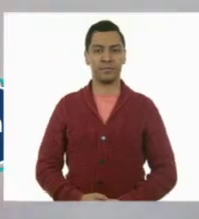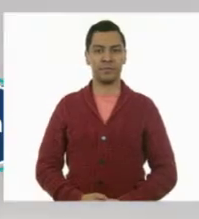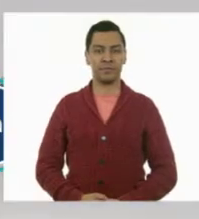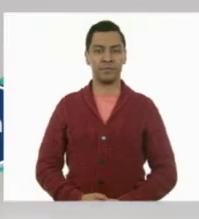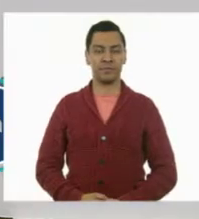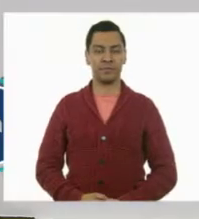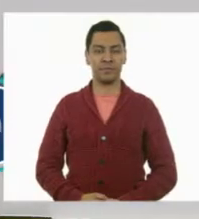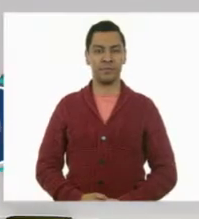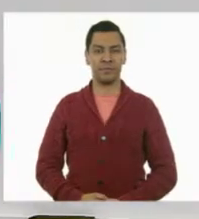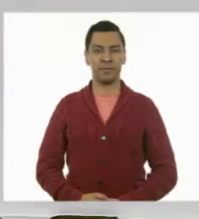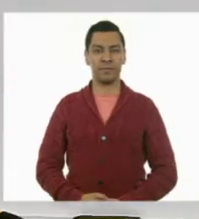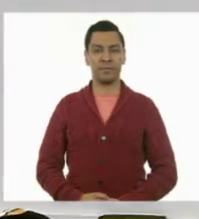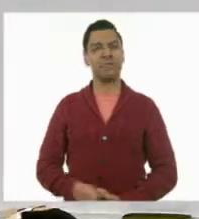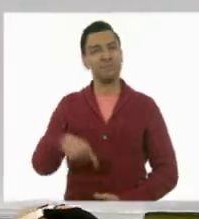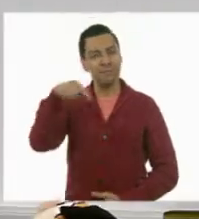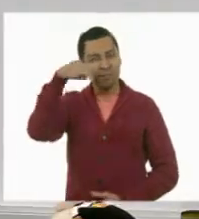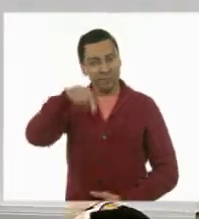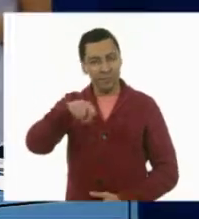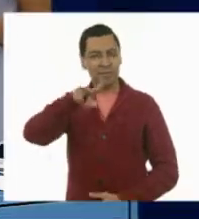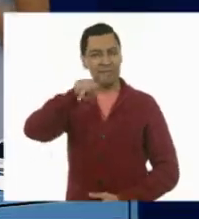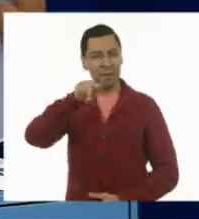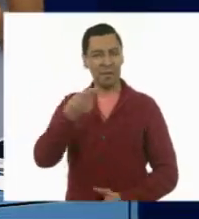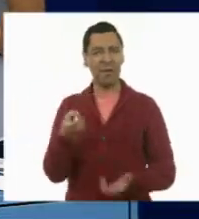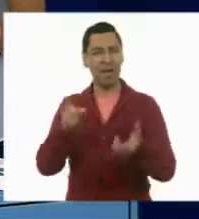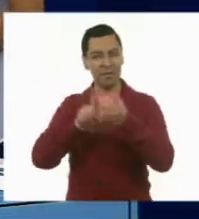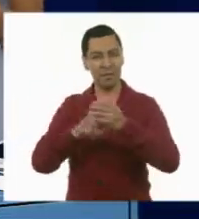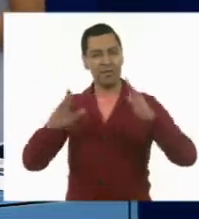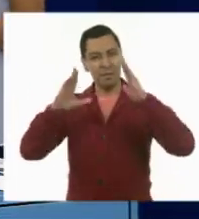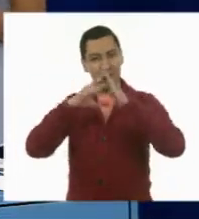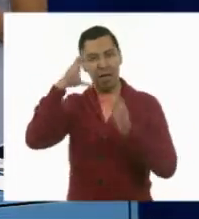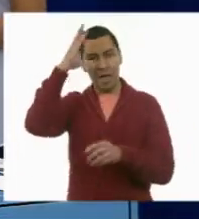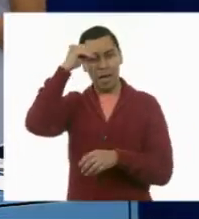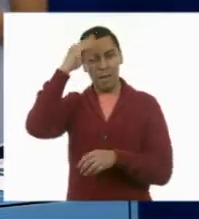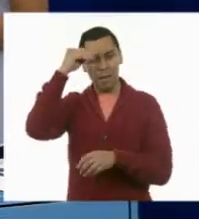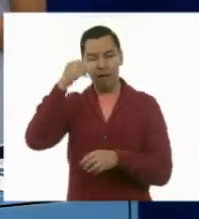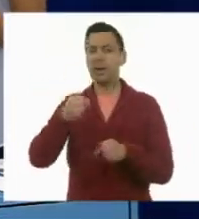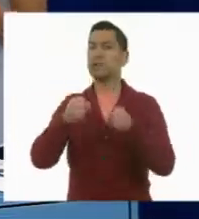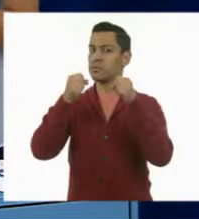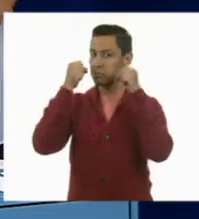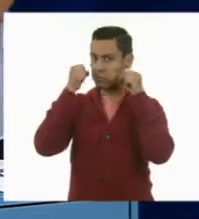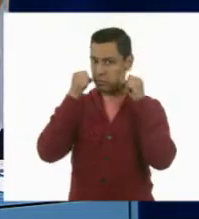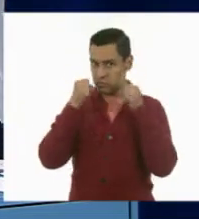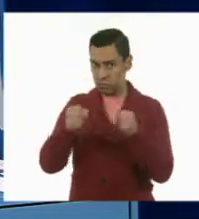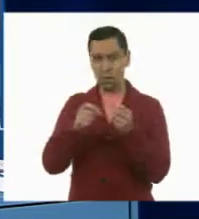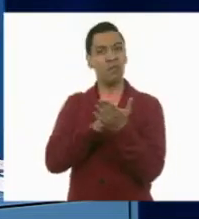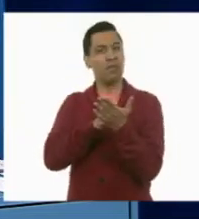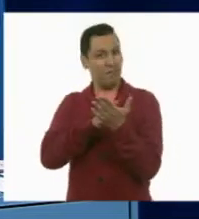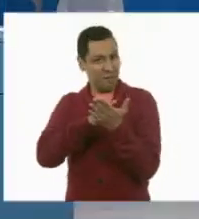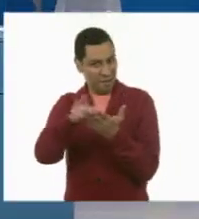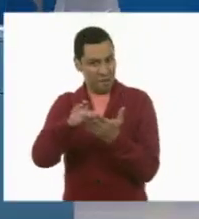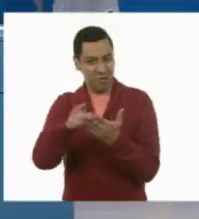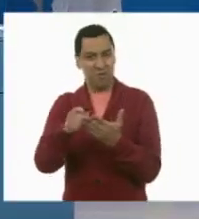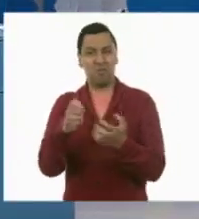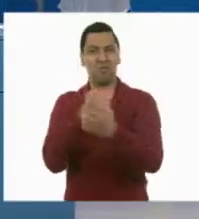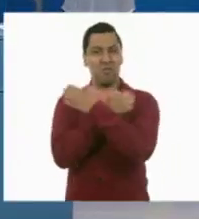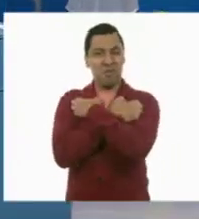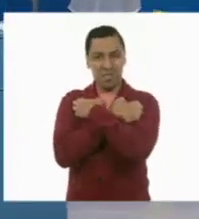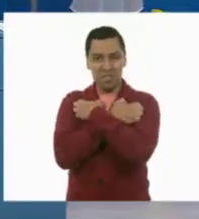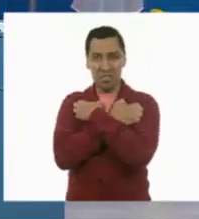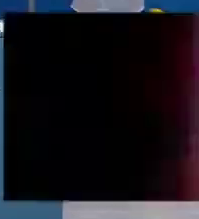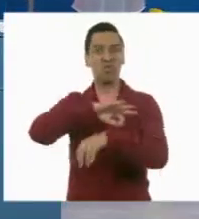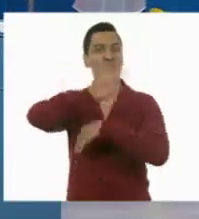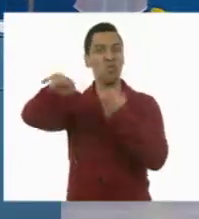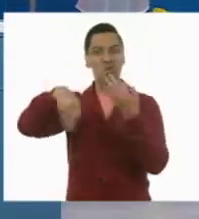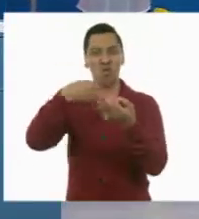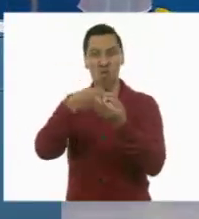Que por medio de estos programas de Aprende en Casa nos estamos asegurando de que todos tengan acceso a ese derecho. Exactamente, los maestros y las